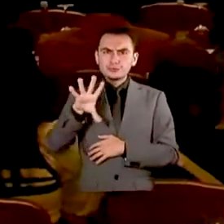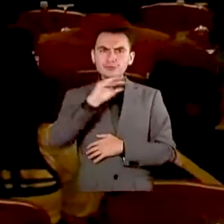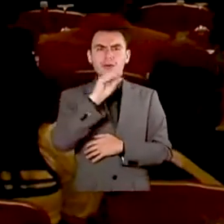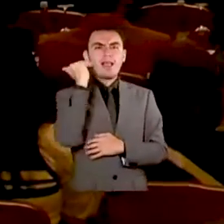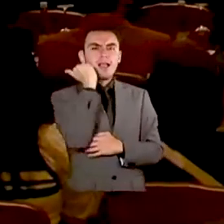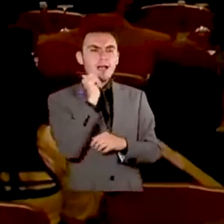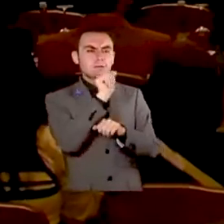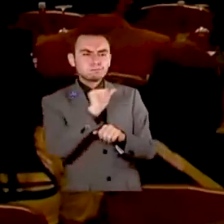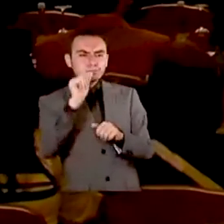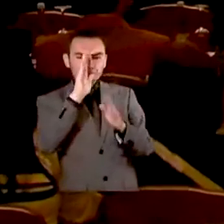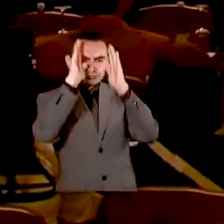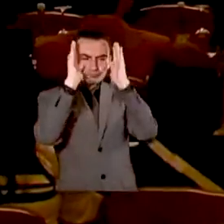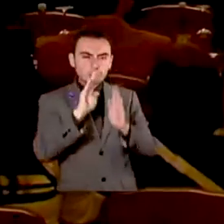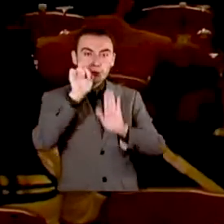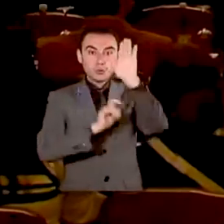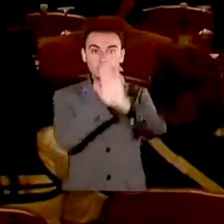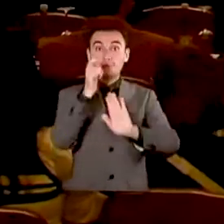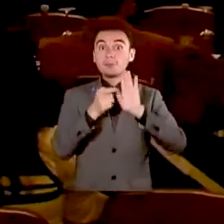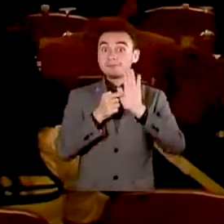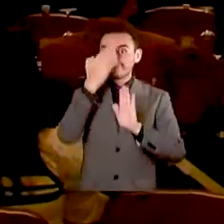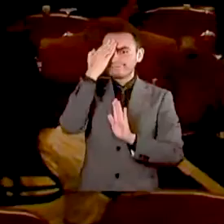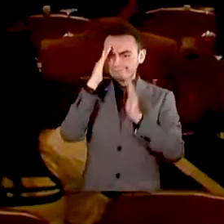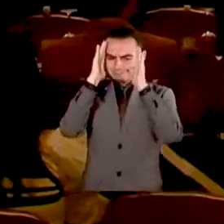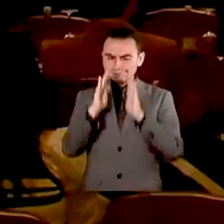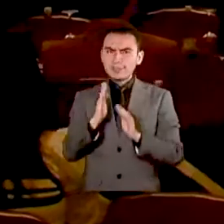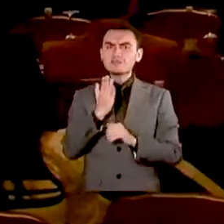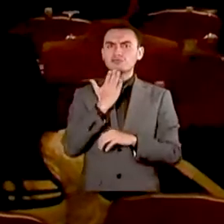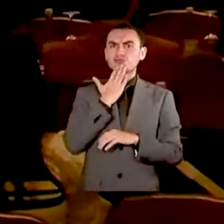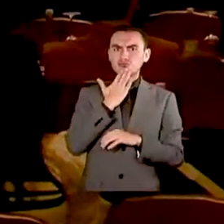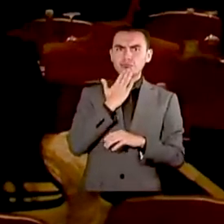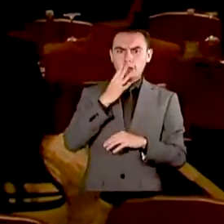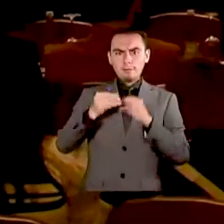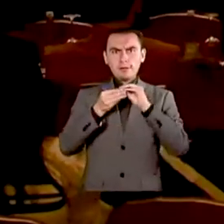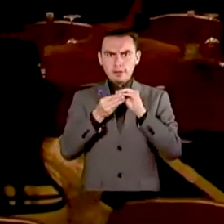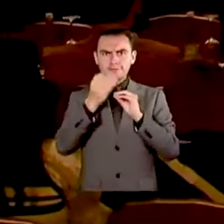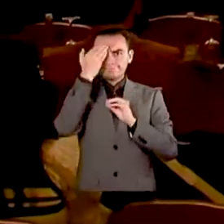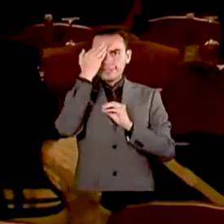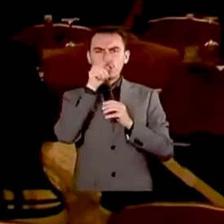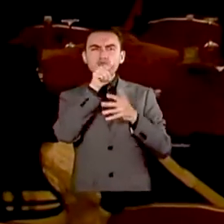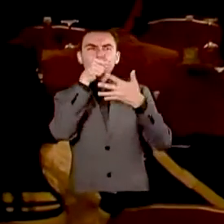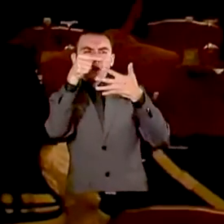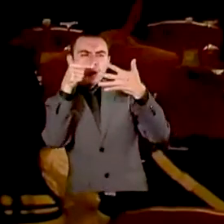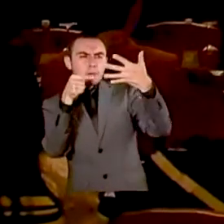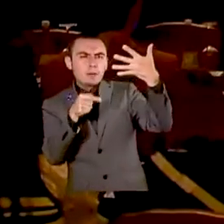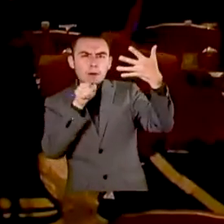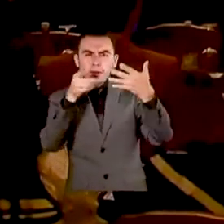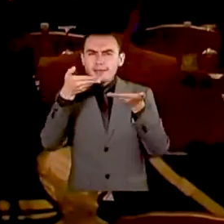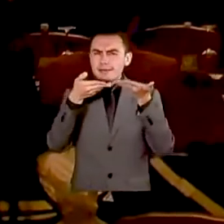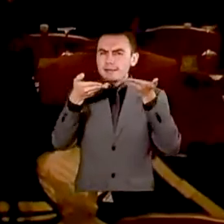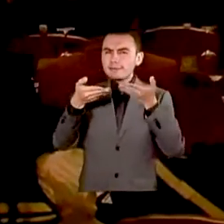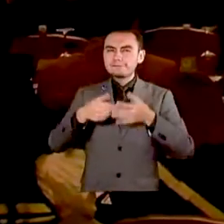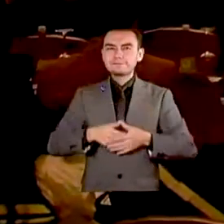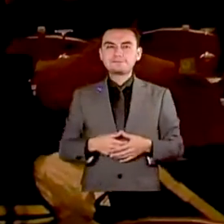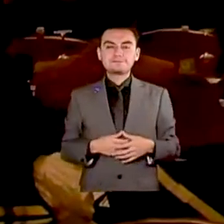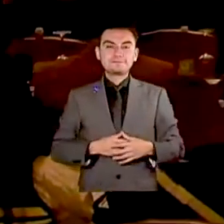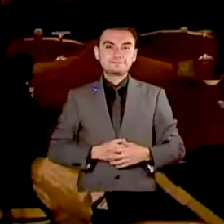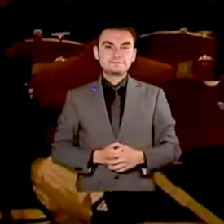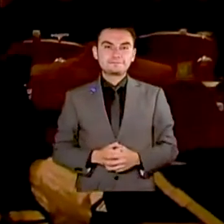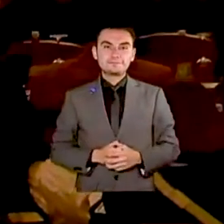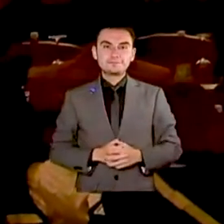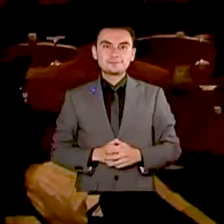mujeres reciban una atención íntegra, suficiente y completa frente a sus diversas necesidades.